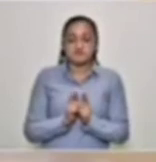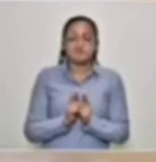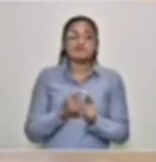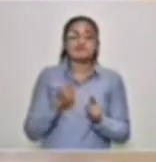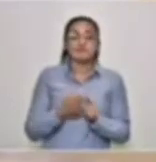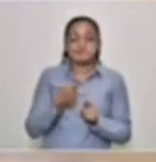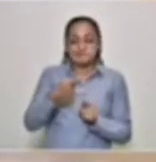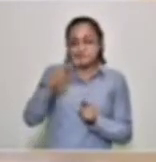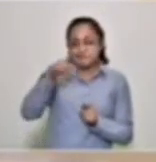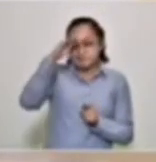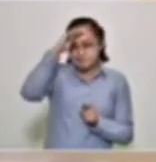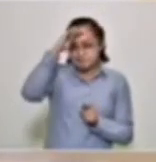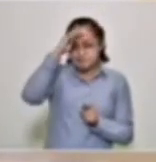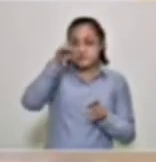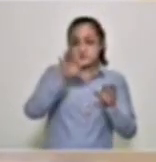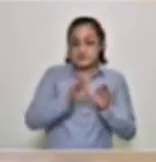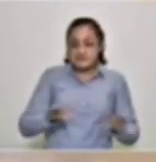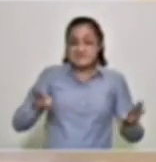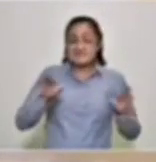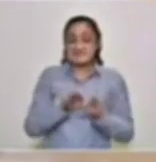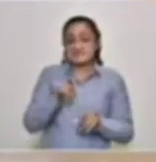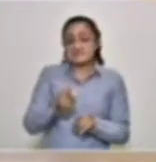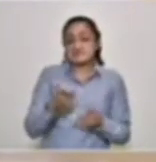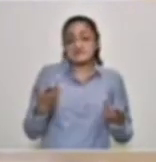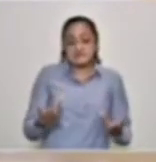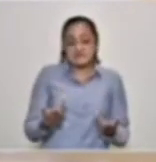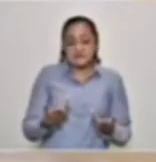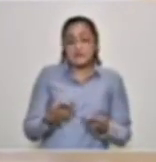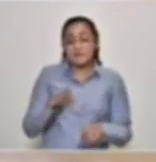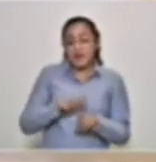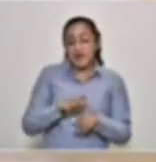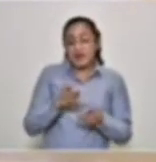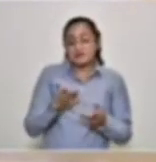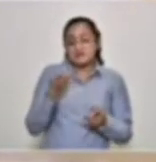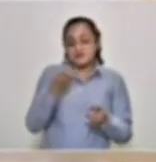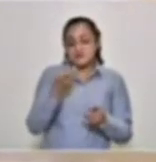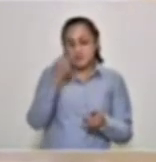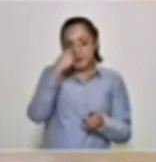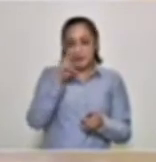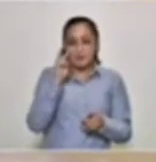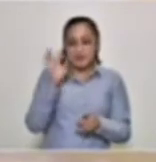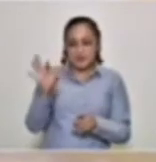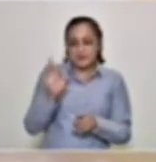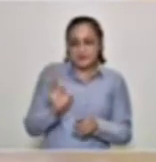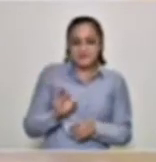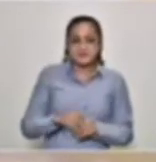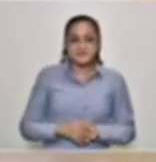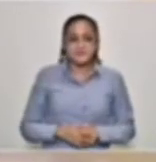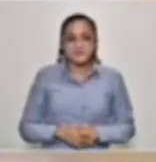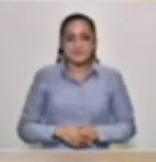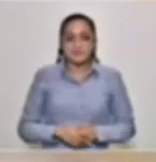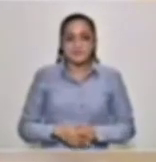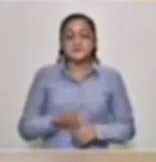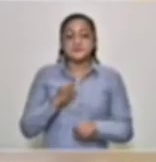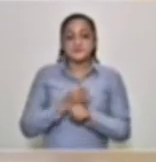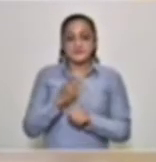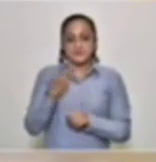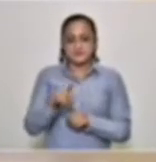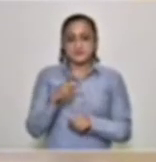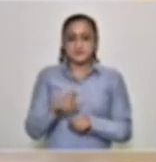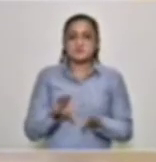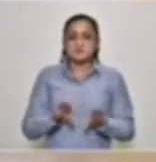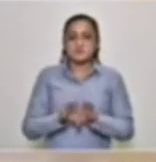que consideran importantes, prioritarios desde su visión, ¿sí? Y es la visión que